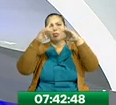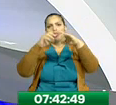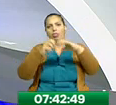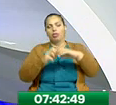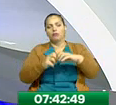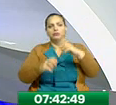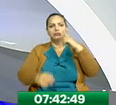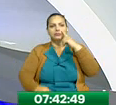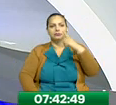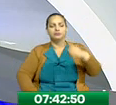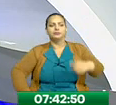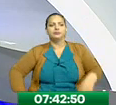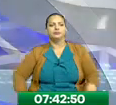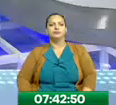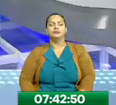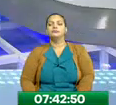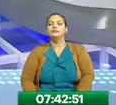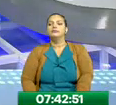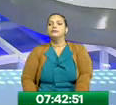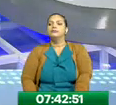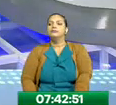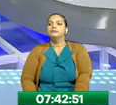escuchamos.